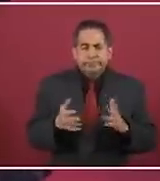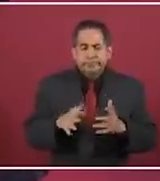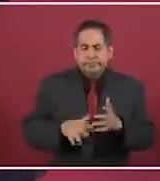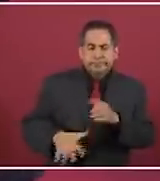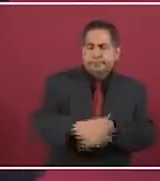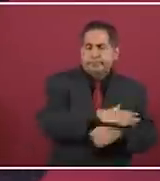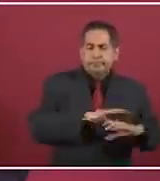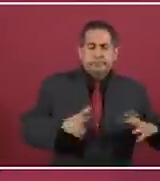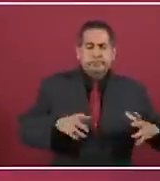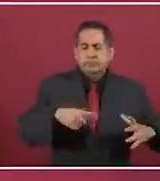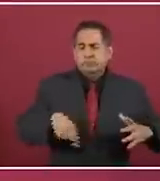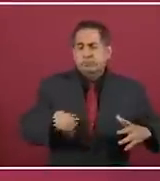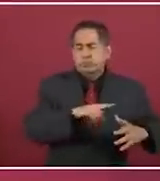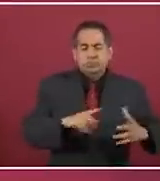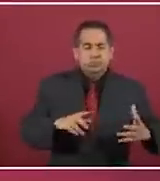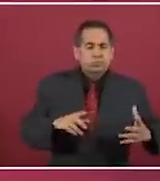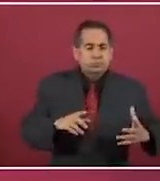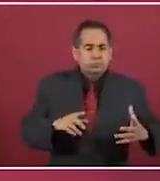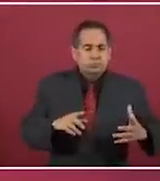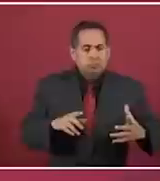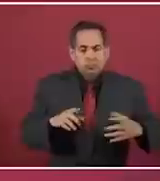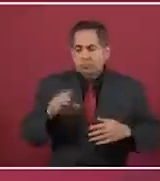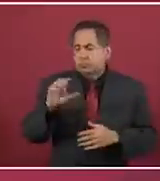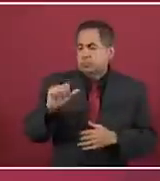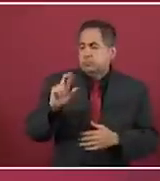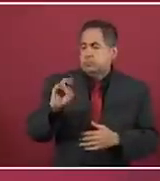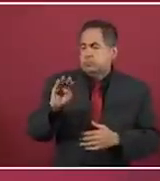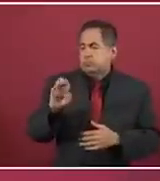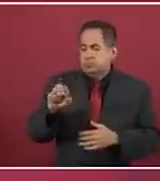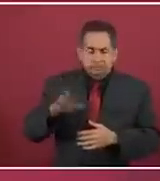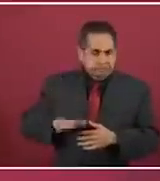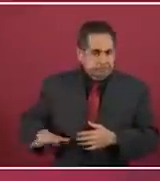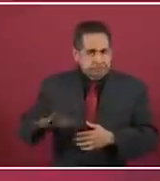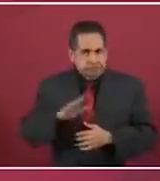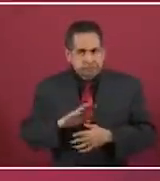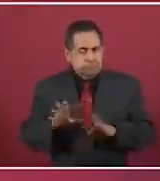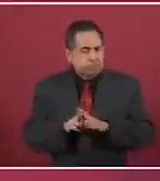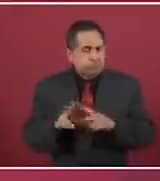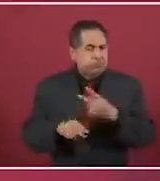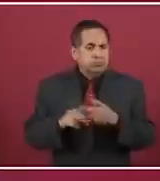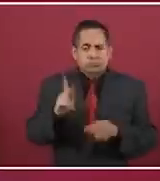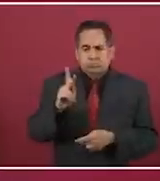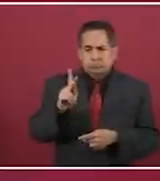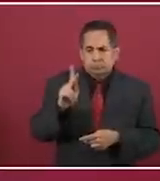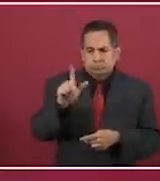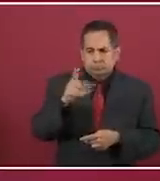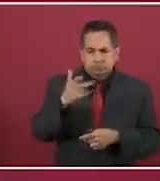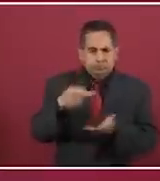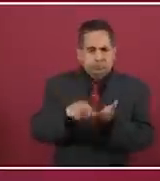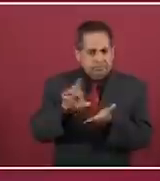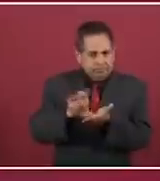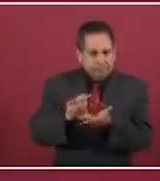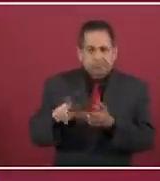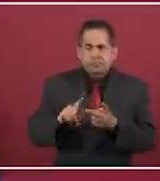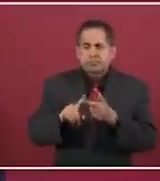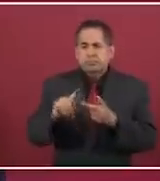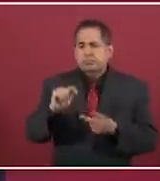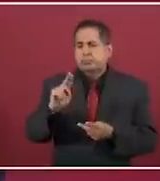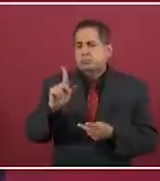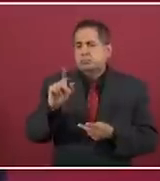toda la región del Caribe, después Playa del Carmen,